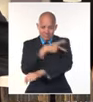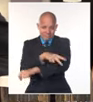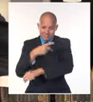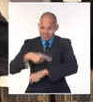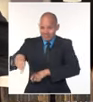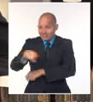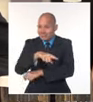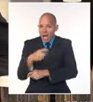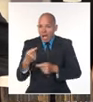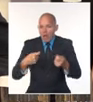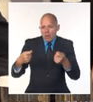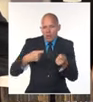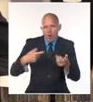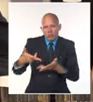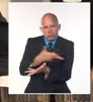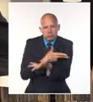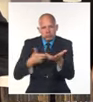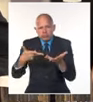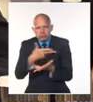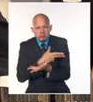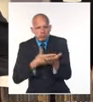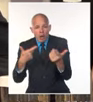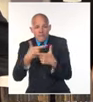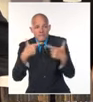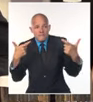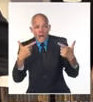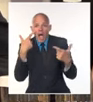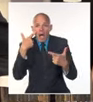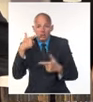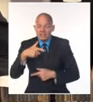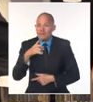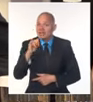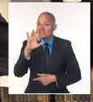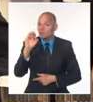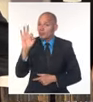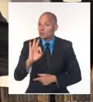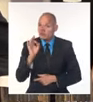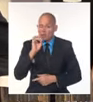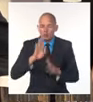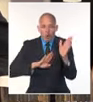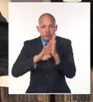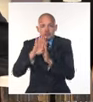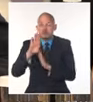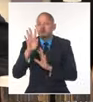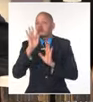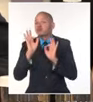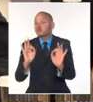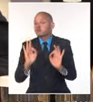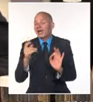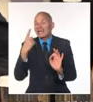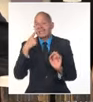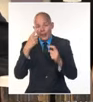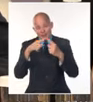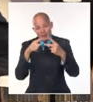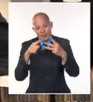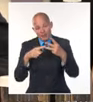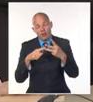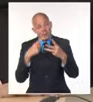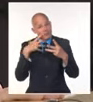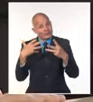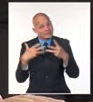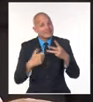un 60% del volumen de negocios del comercio exterior, por solo mencionar algunos datos